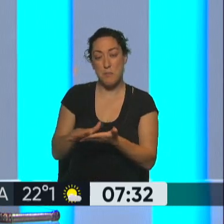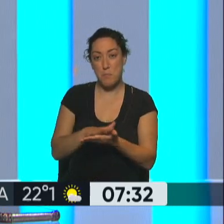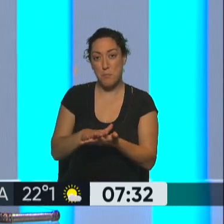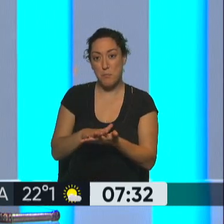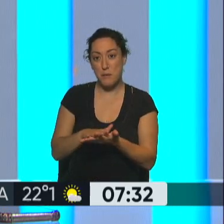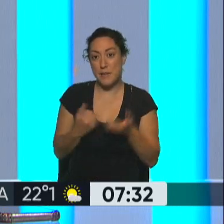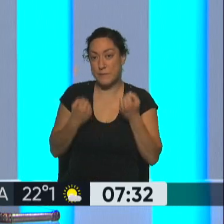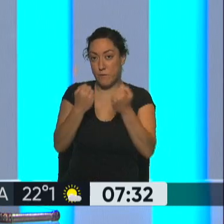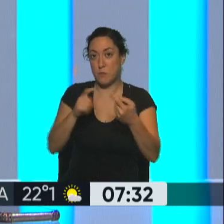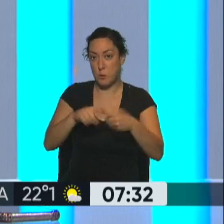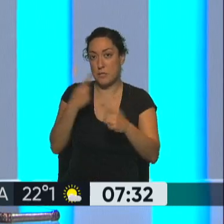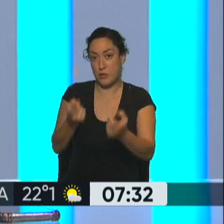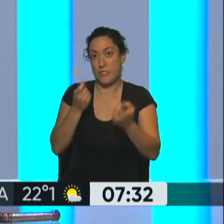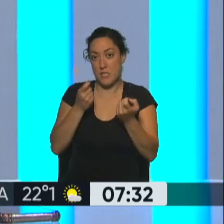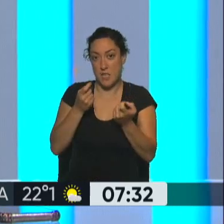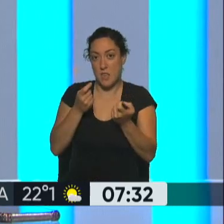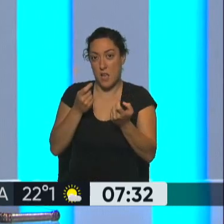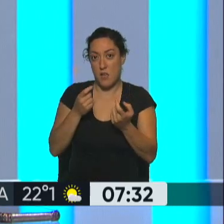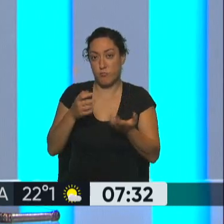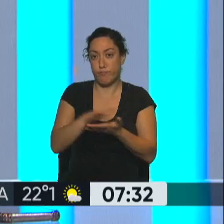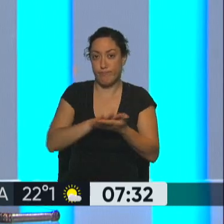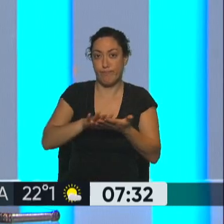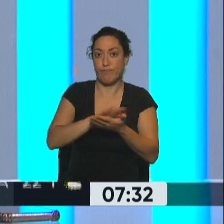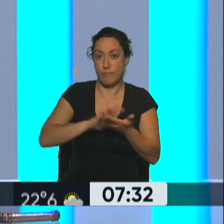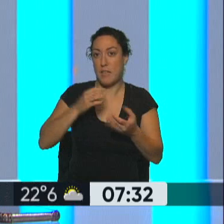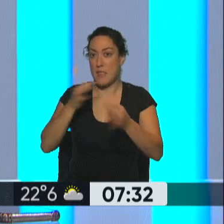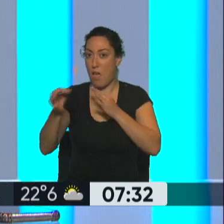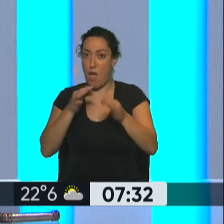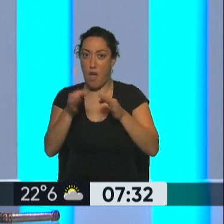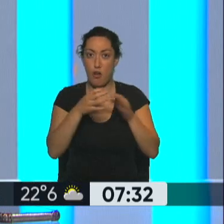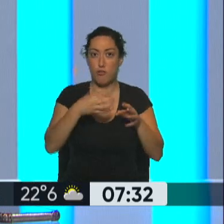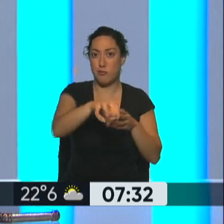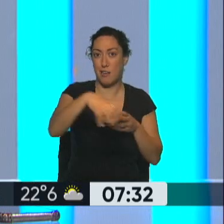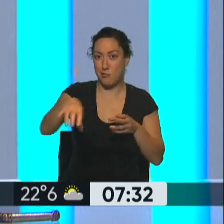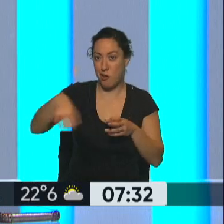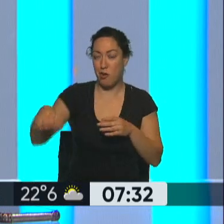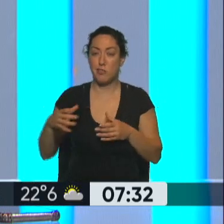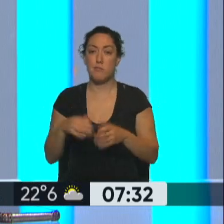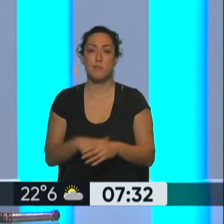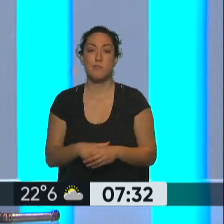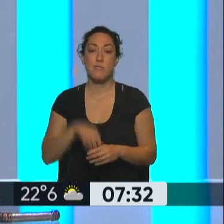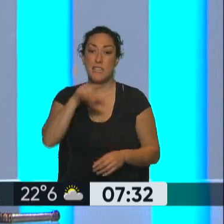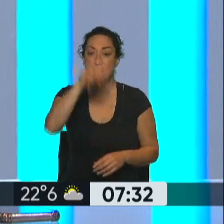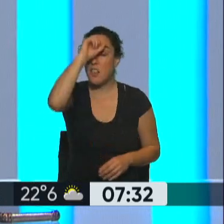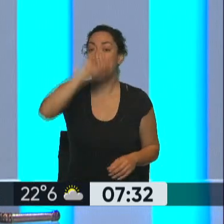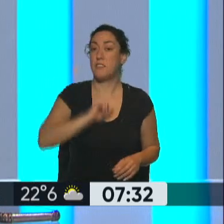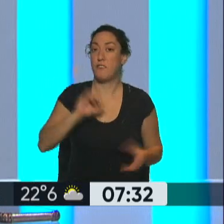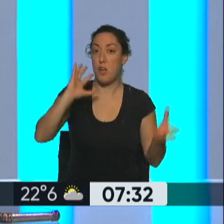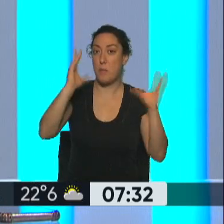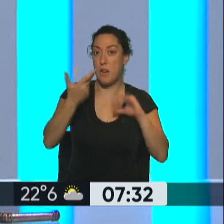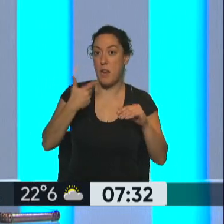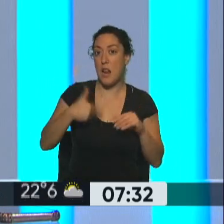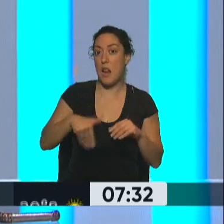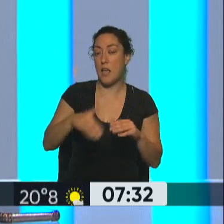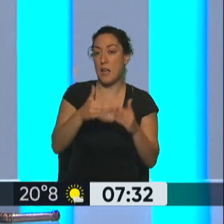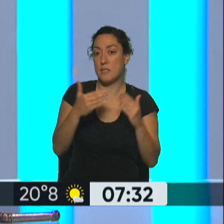gran esfuerzo político, necesita un gran esfuerzo de diálogo, y es el gran desafío que va a tener Javier Milei desde la